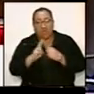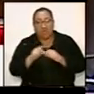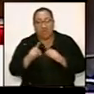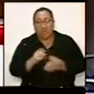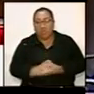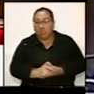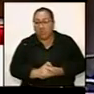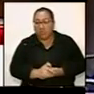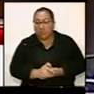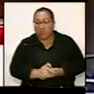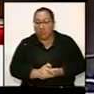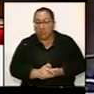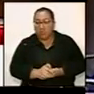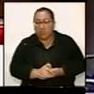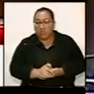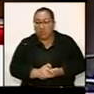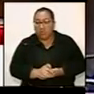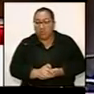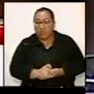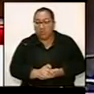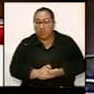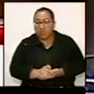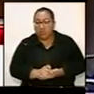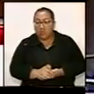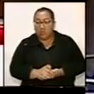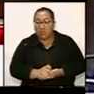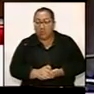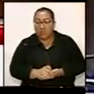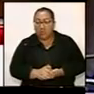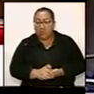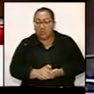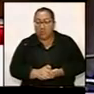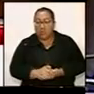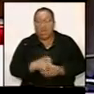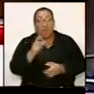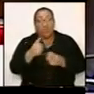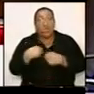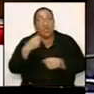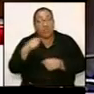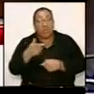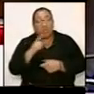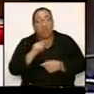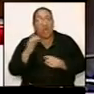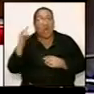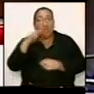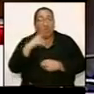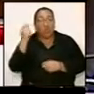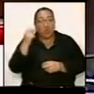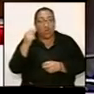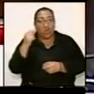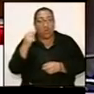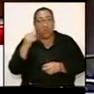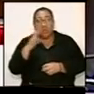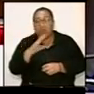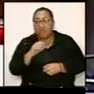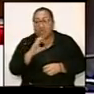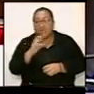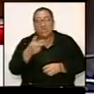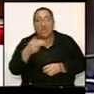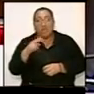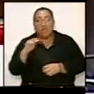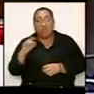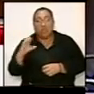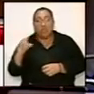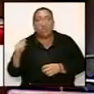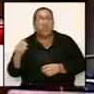2021. Incluya La Libertad, la gente tiene derecho a tomar agua sin cloro. El aeropuerto de Trujillo, la erosión costera, Chavimochi y